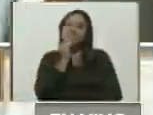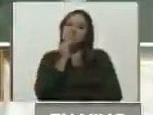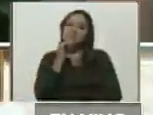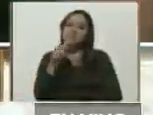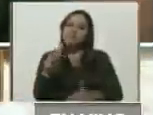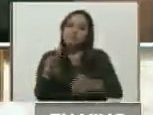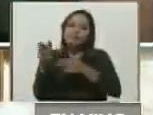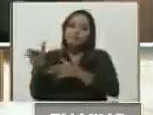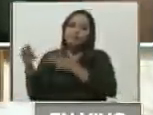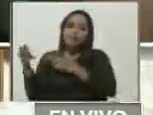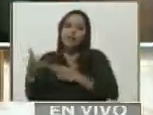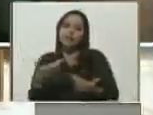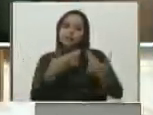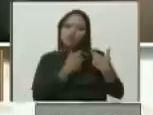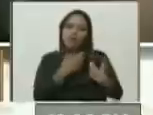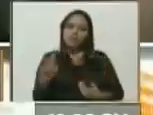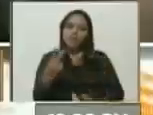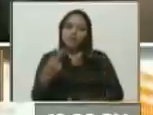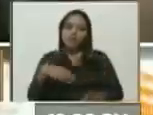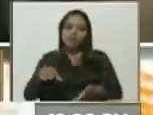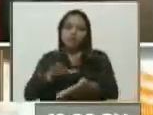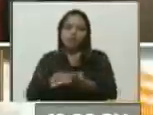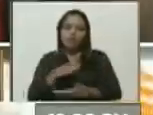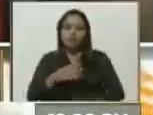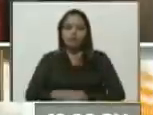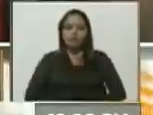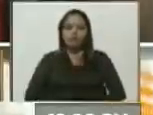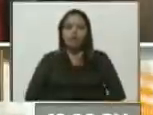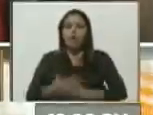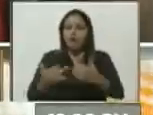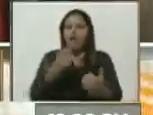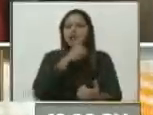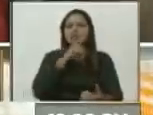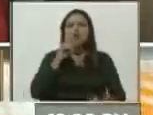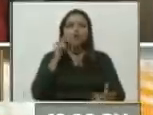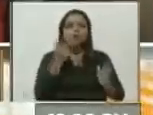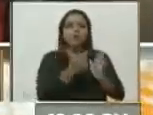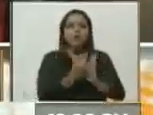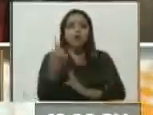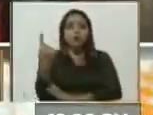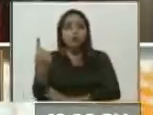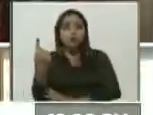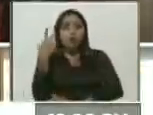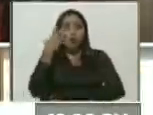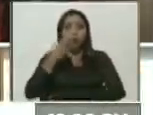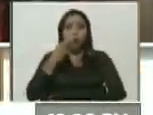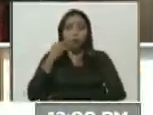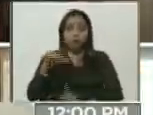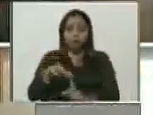identificación de los responsables, pero ya tenemos nombre de una de las víctimas.